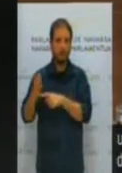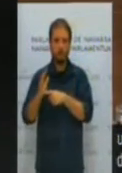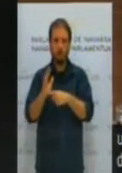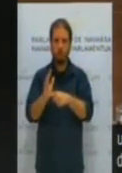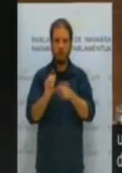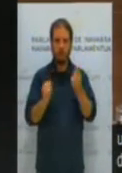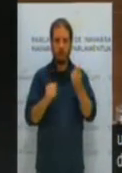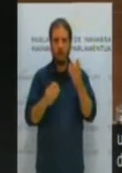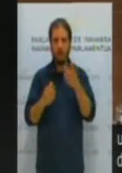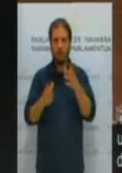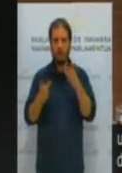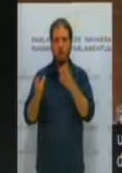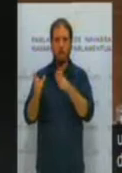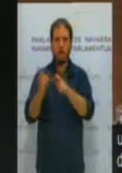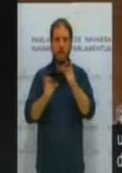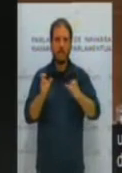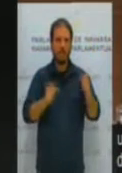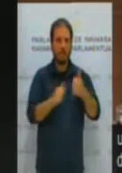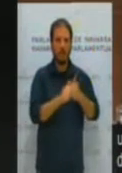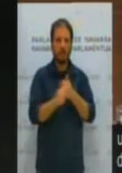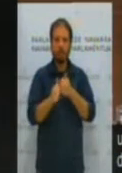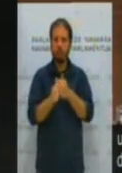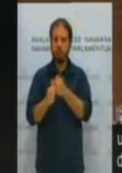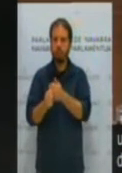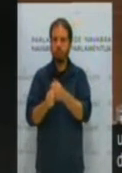en su materia, que es